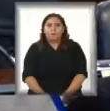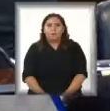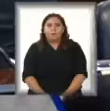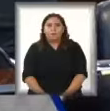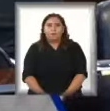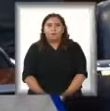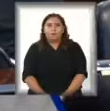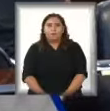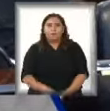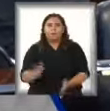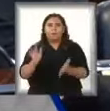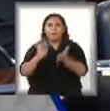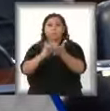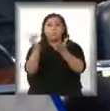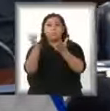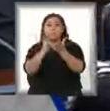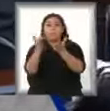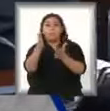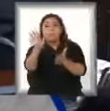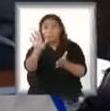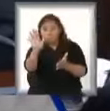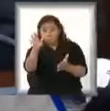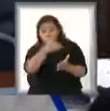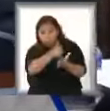Muchas gracias, señor presidente.